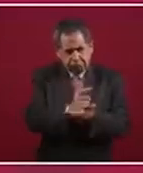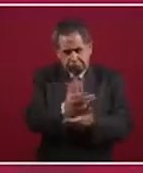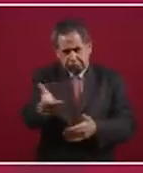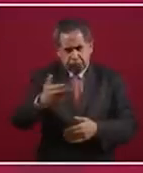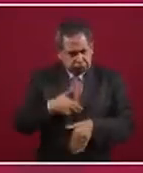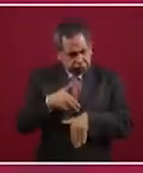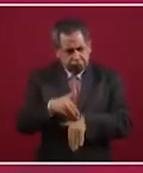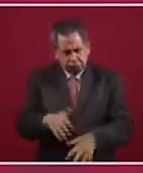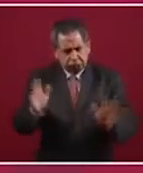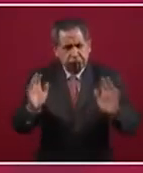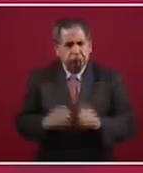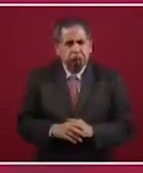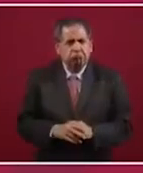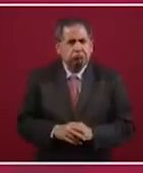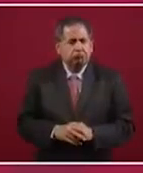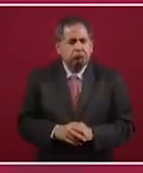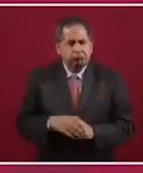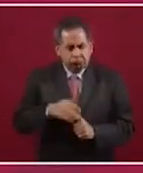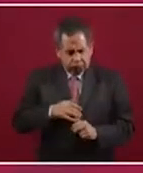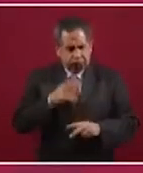y yo voy